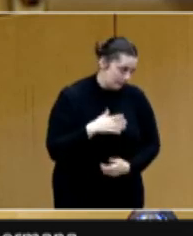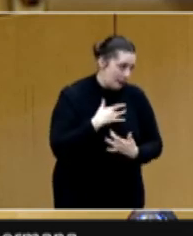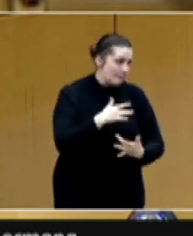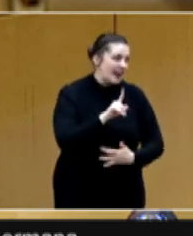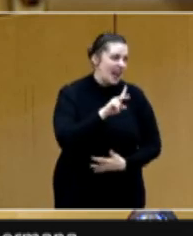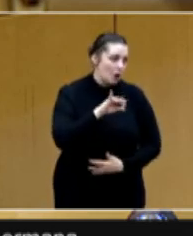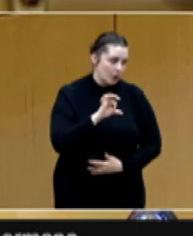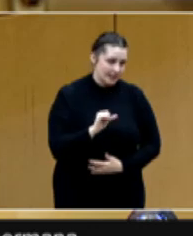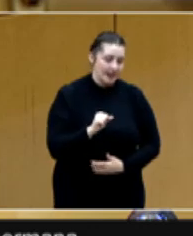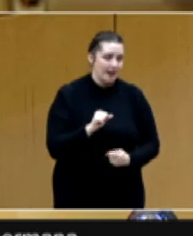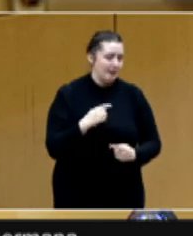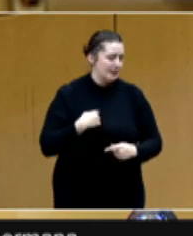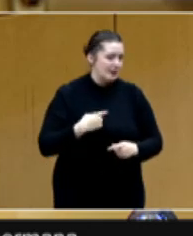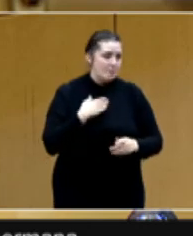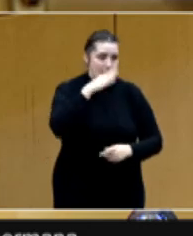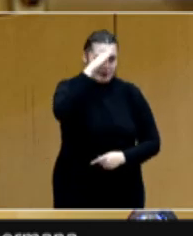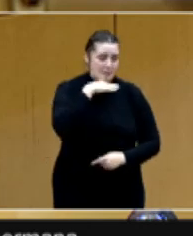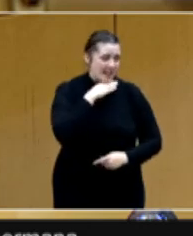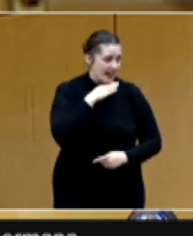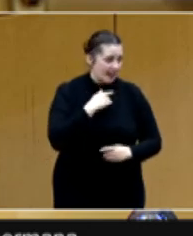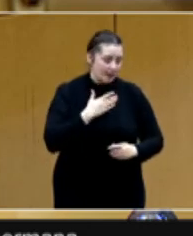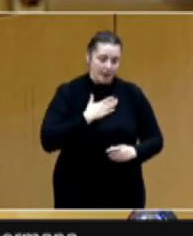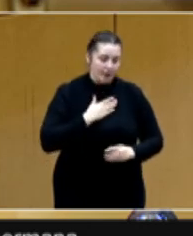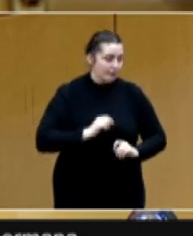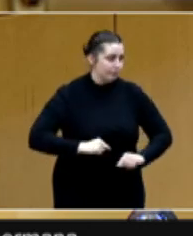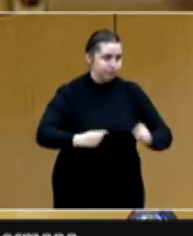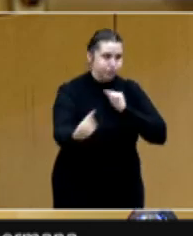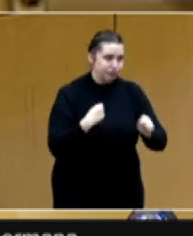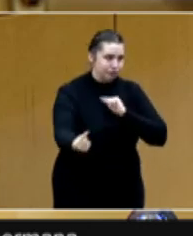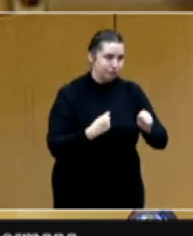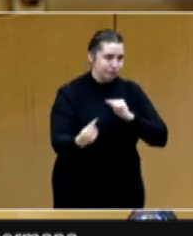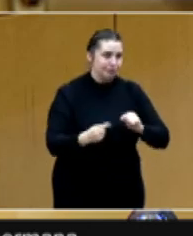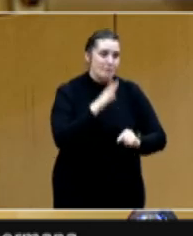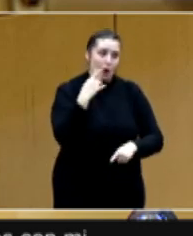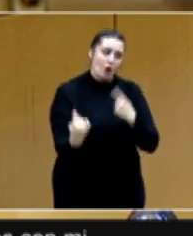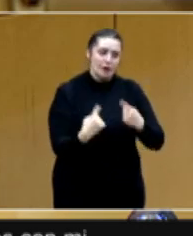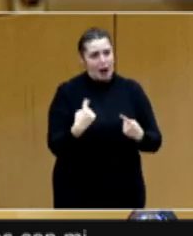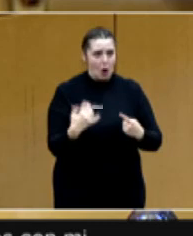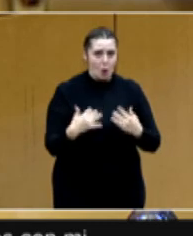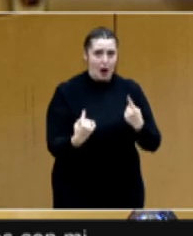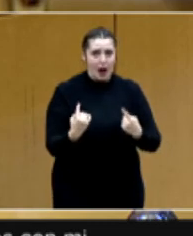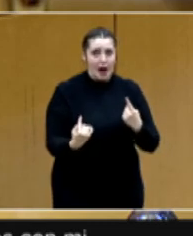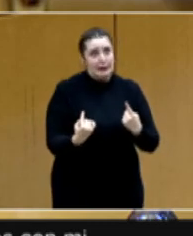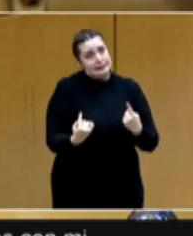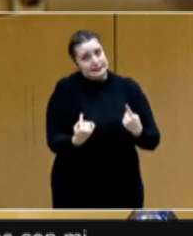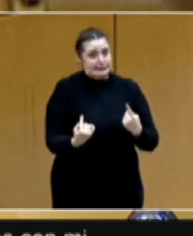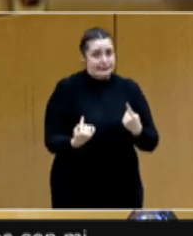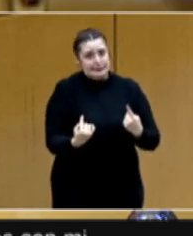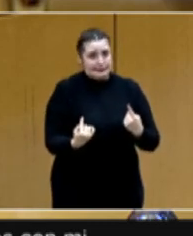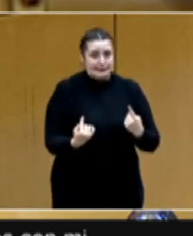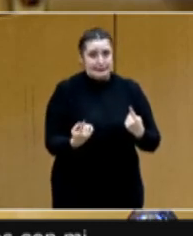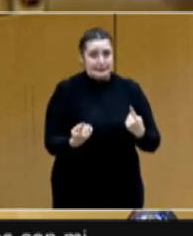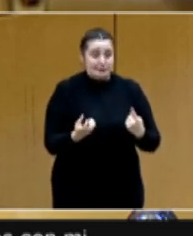y sobre todo con mis padres Salvador porque algunas cosas pues alguna cosa